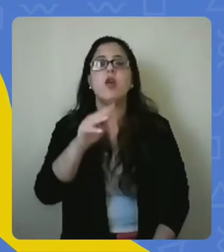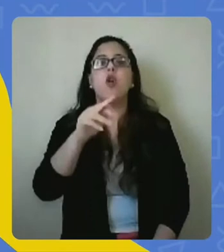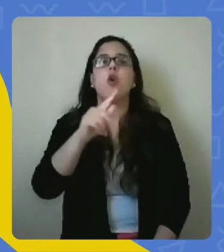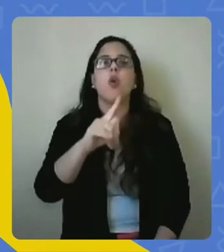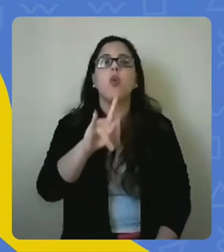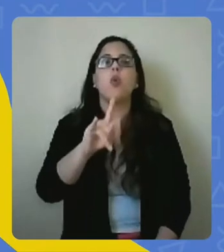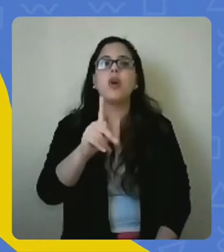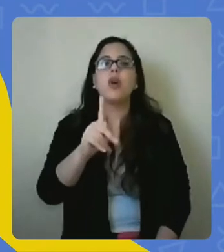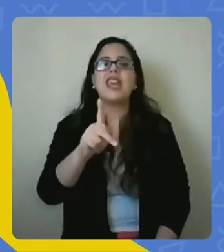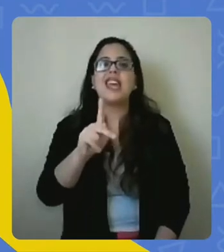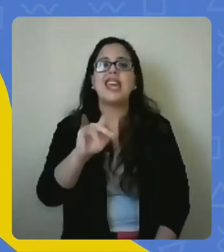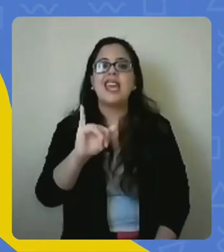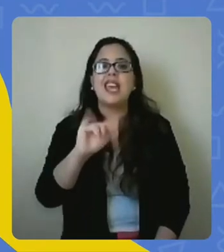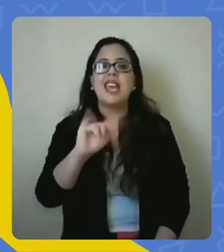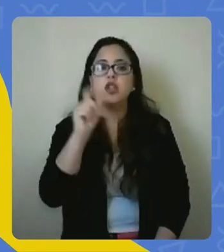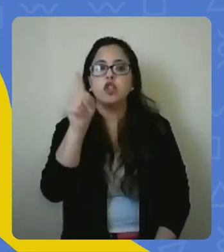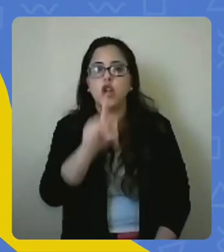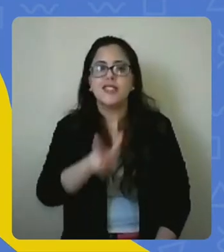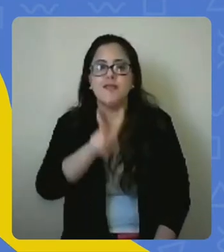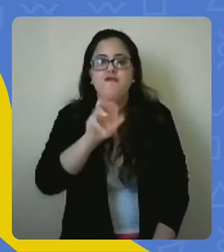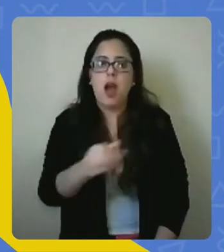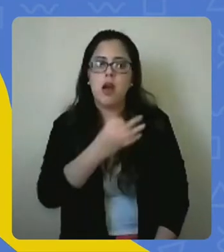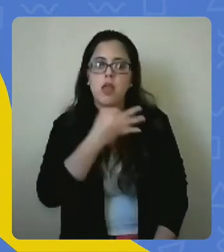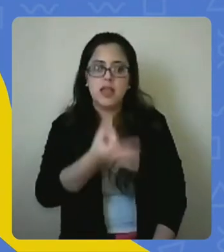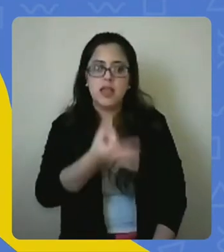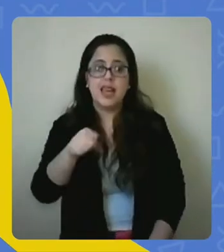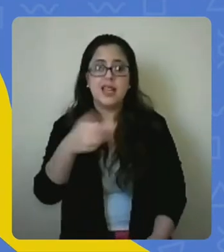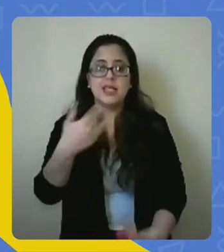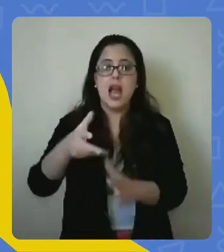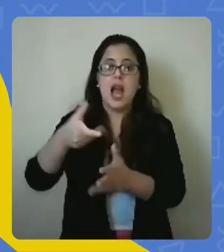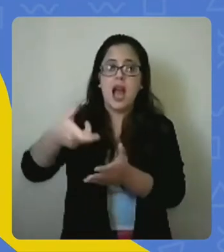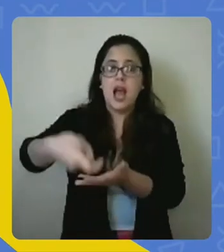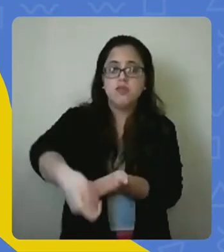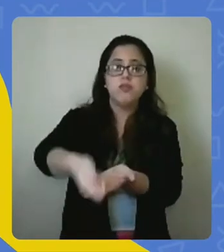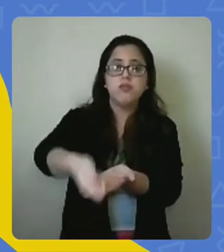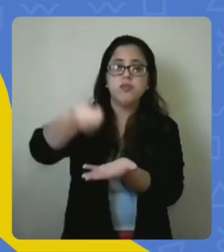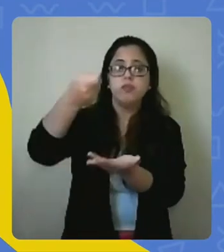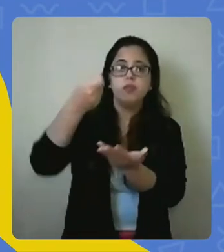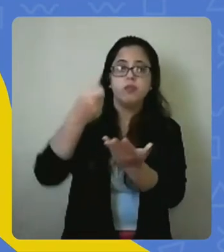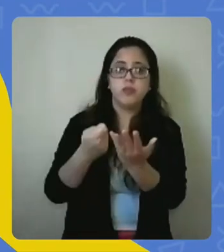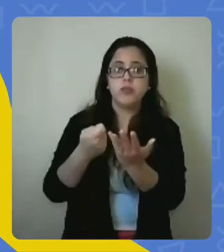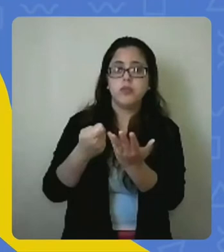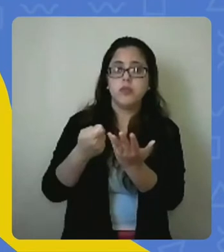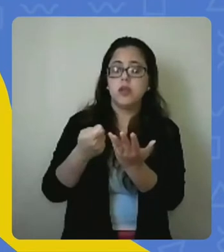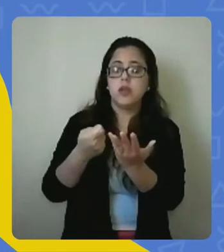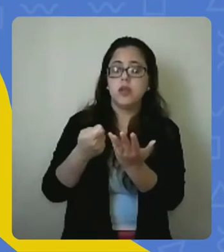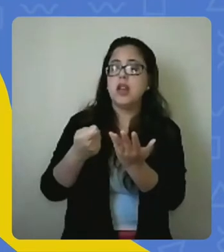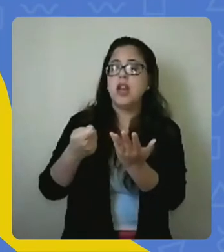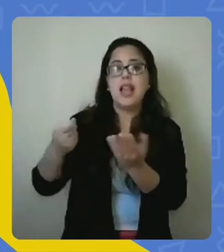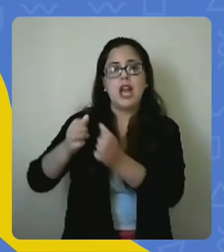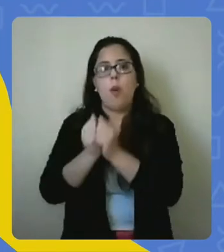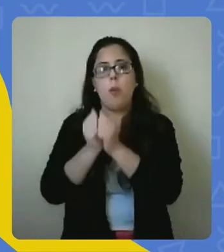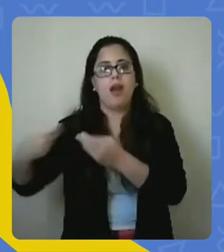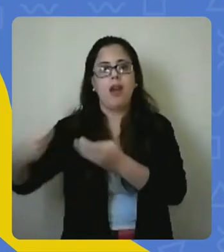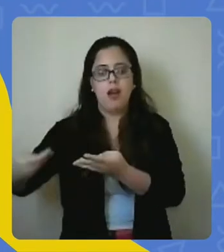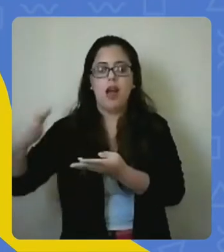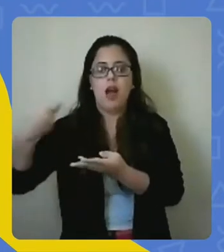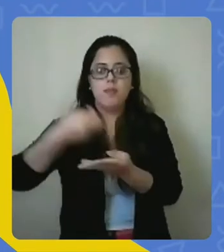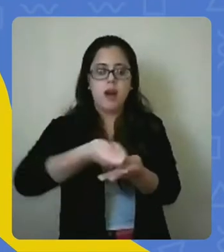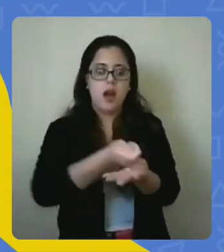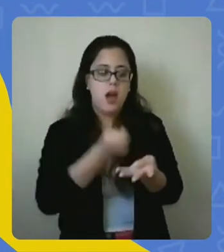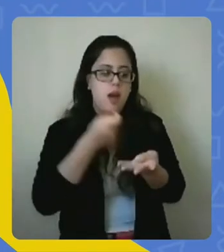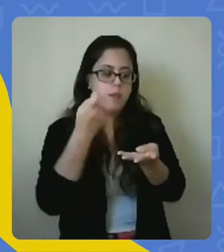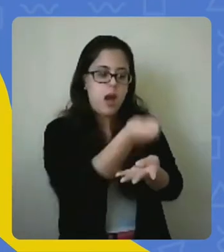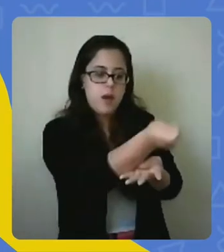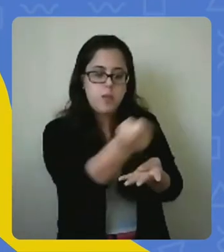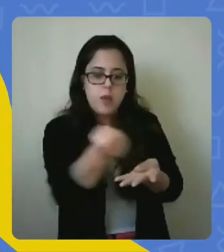y tomo el naipe que deja mi compañero, ¿no? Entonces, y así voy armando